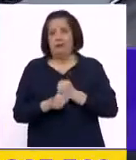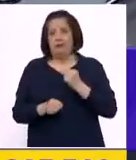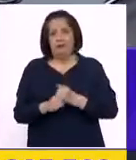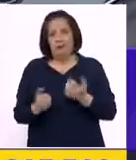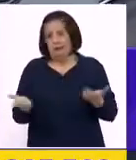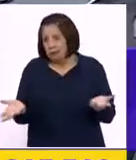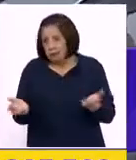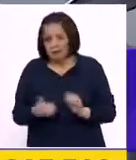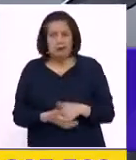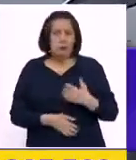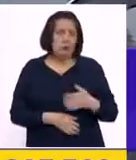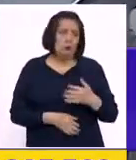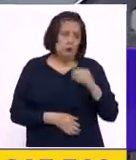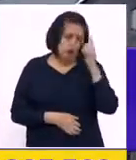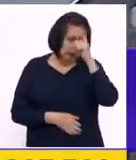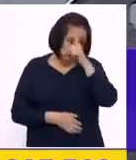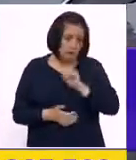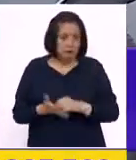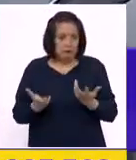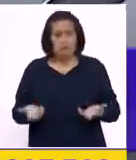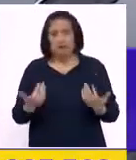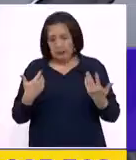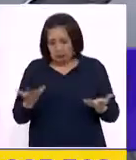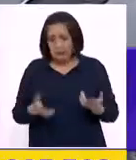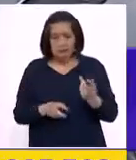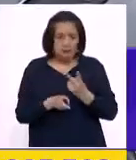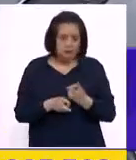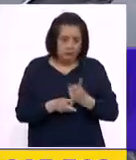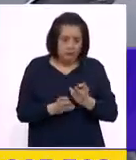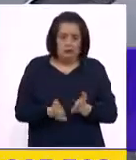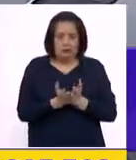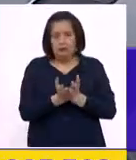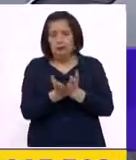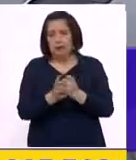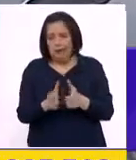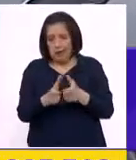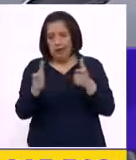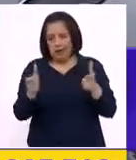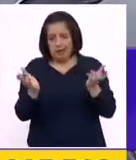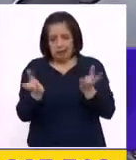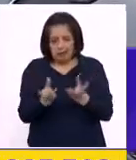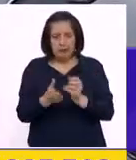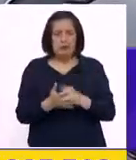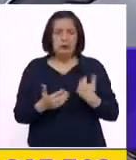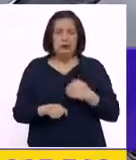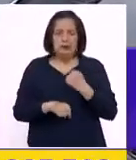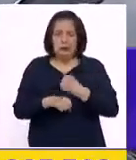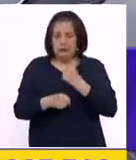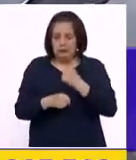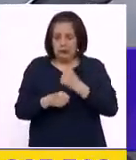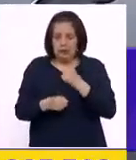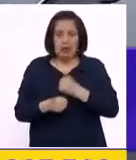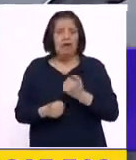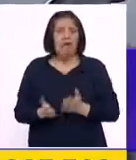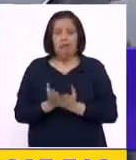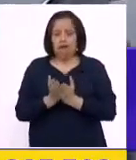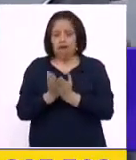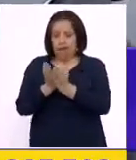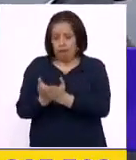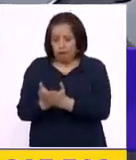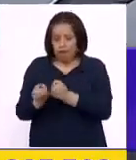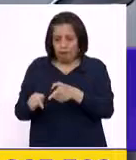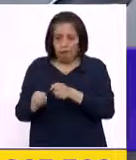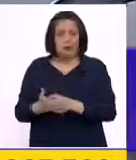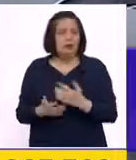trabajando. Y es difícil mantener una embarcación grande como también una embarcación pequeña. Trabajamos en el muelle San Martín y sinceramente todas